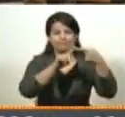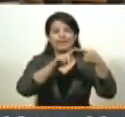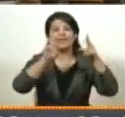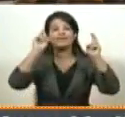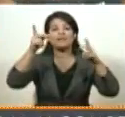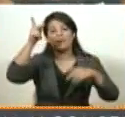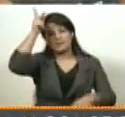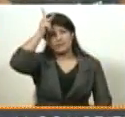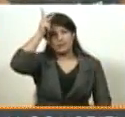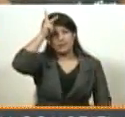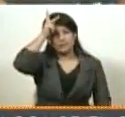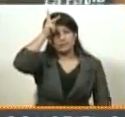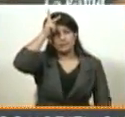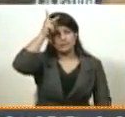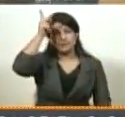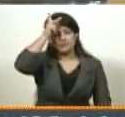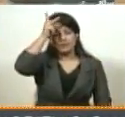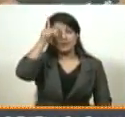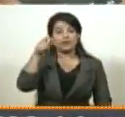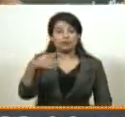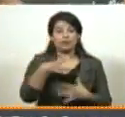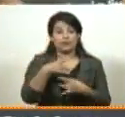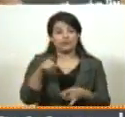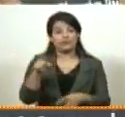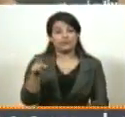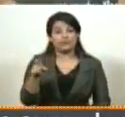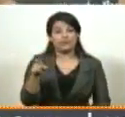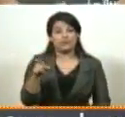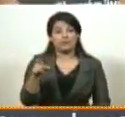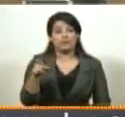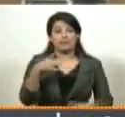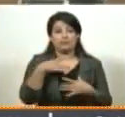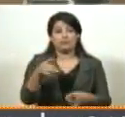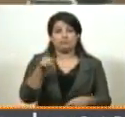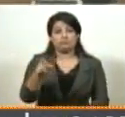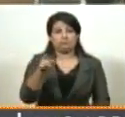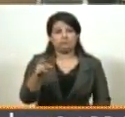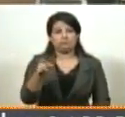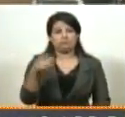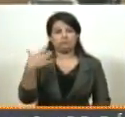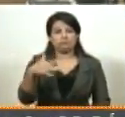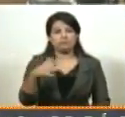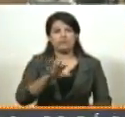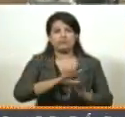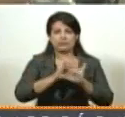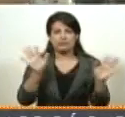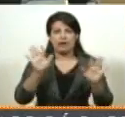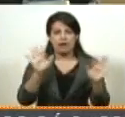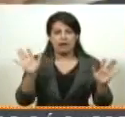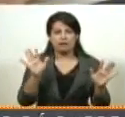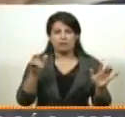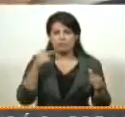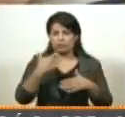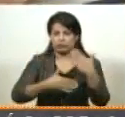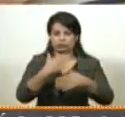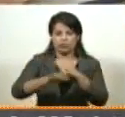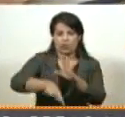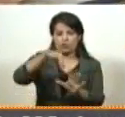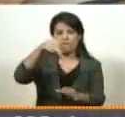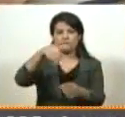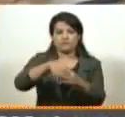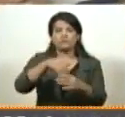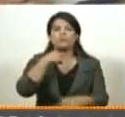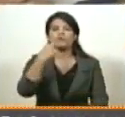ha sido muy interesante, se desarrolló la escogencia de sus voceros y